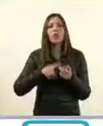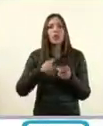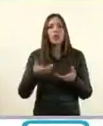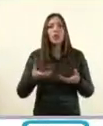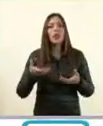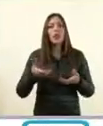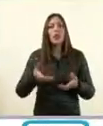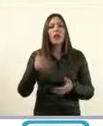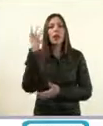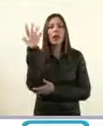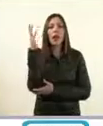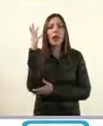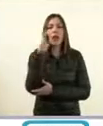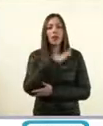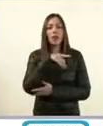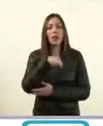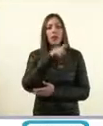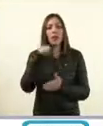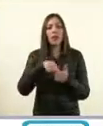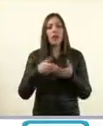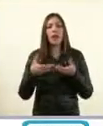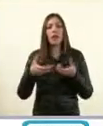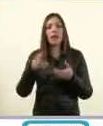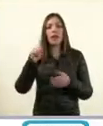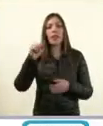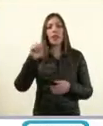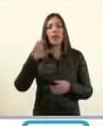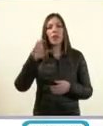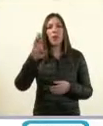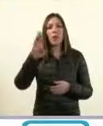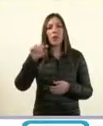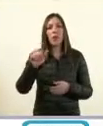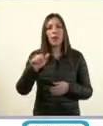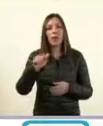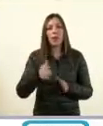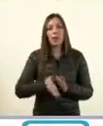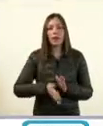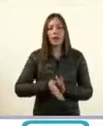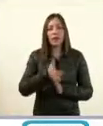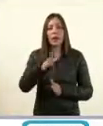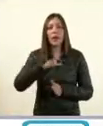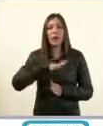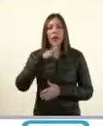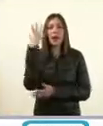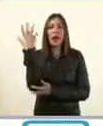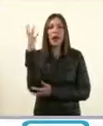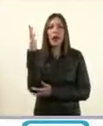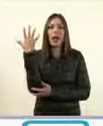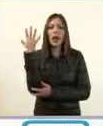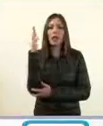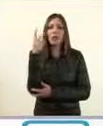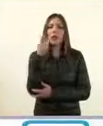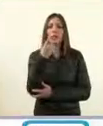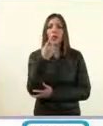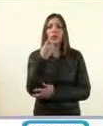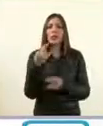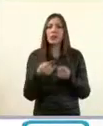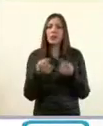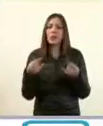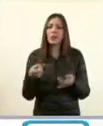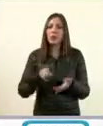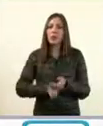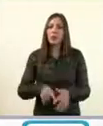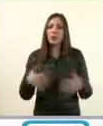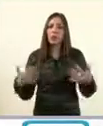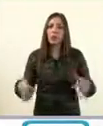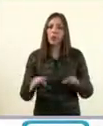la calle Tacuba, Ajá. hacia, bueno, todo Puente de Oro hasta Tacuba, existe el Ahí árbol. está el árbol, Y es mira. como un patrimonio, una historia muy importante Oh, que